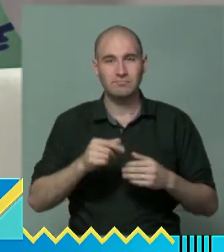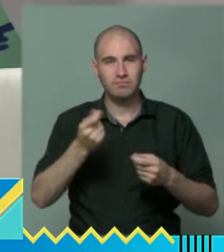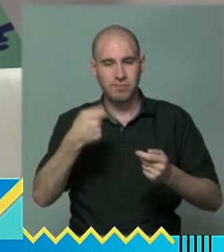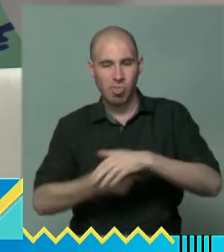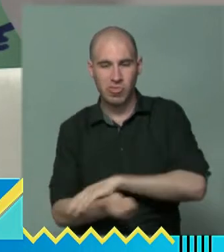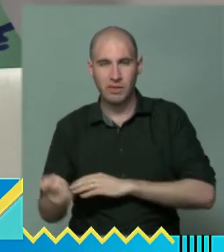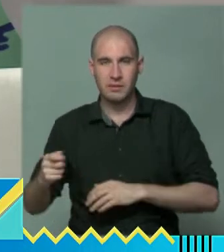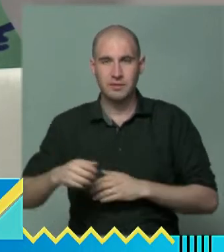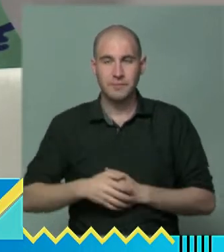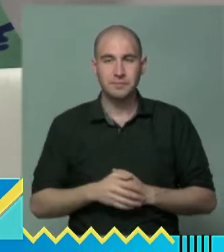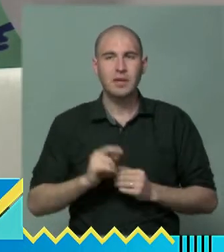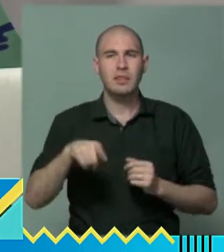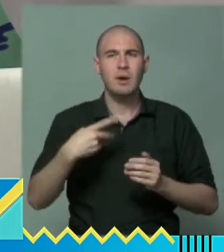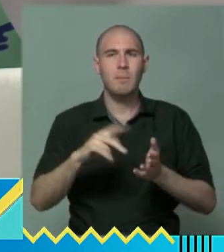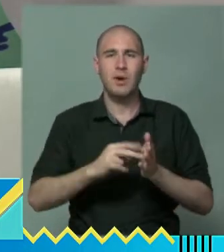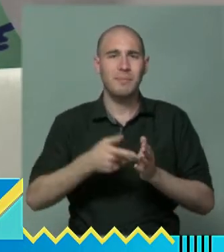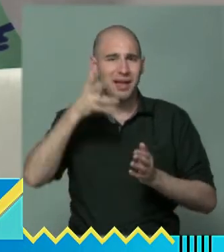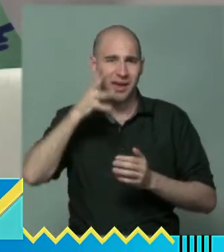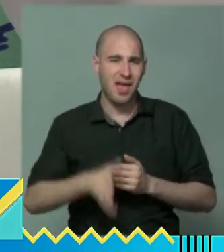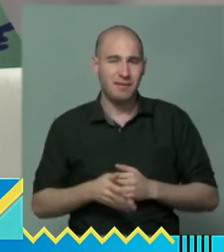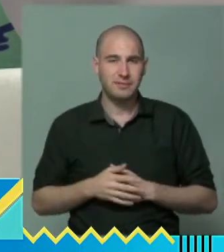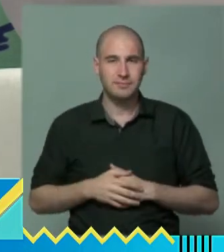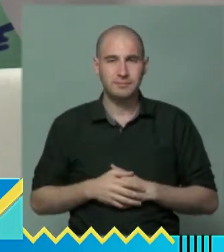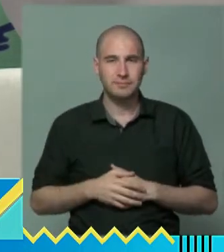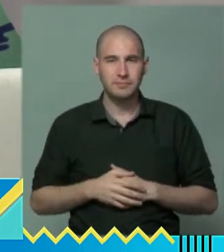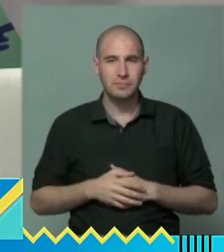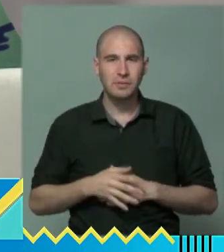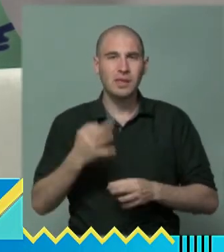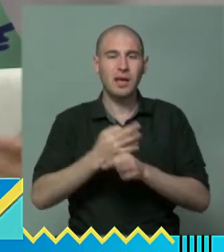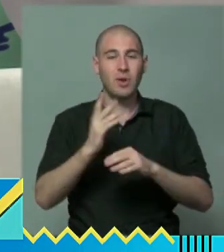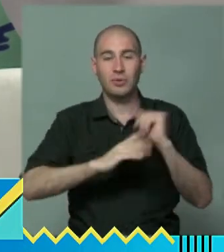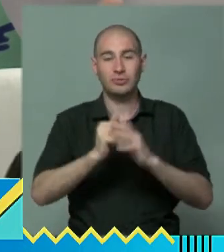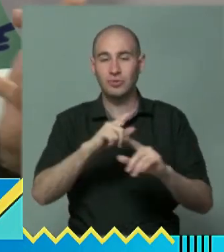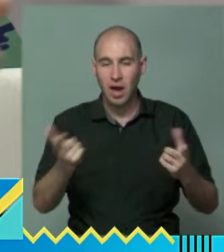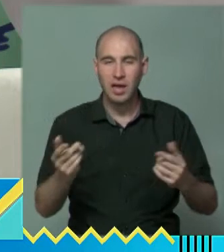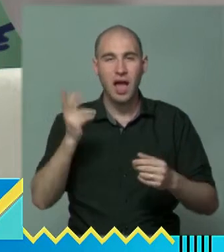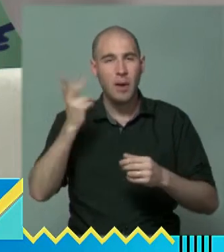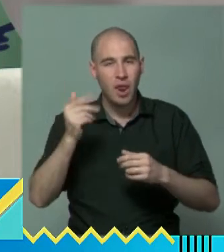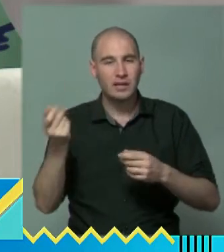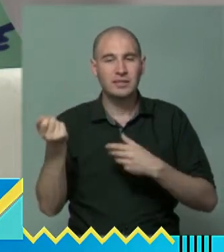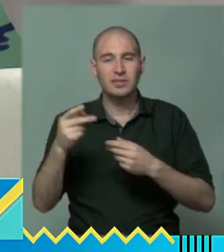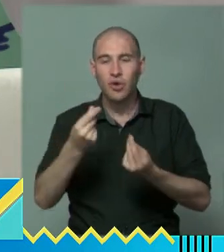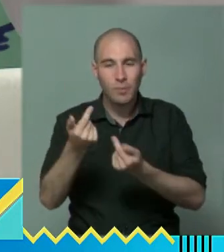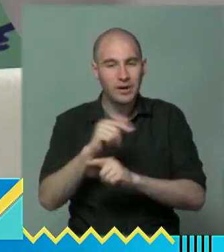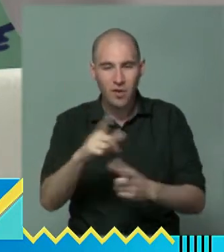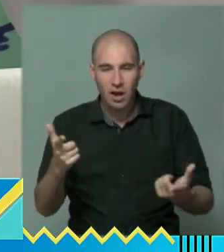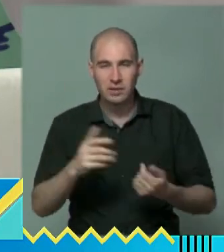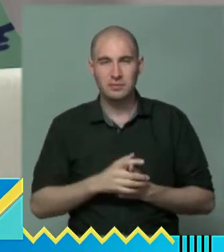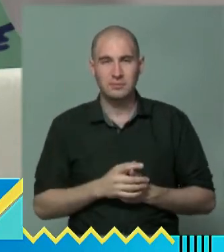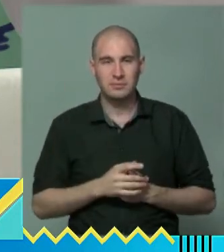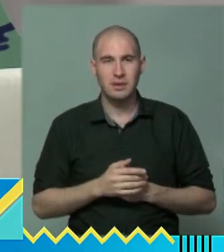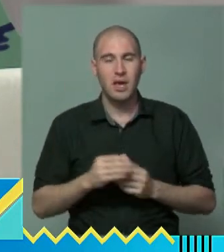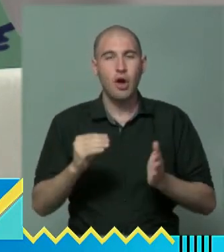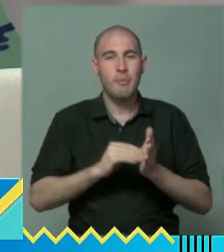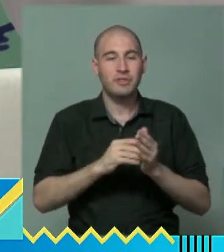desvía trae aparejados daños muy graves, que son escuelas que no se hacen, son ambulancias que no llegan a destino. Por eso es que en algún